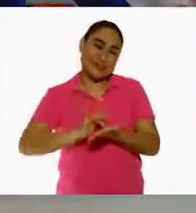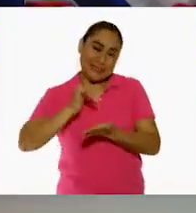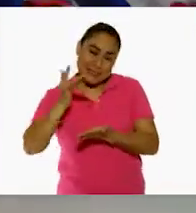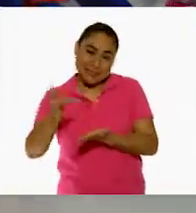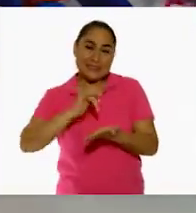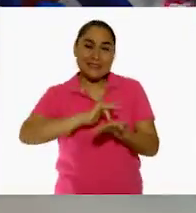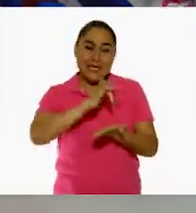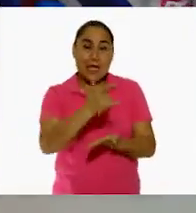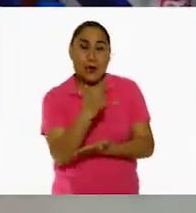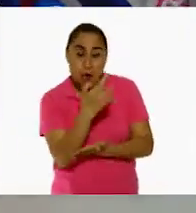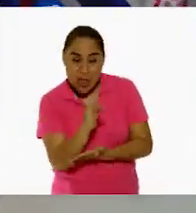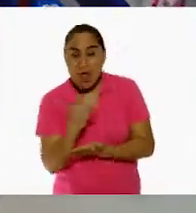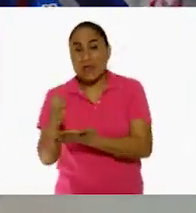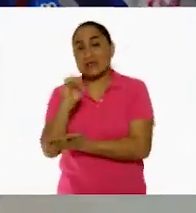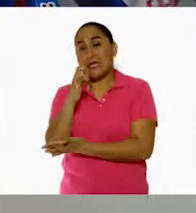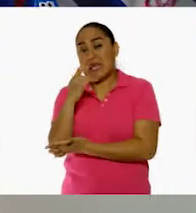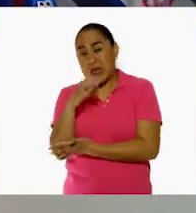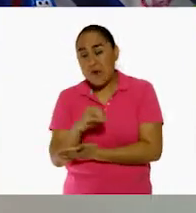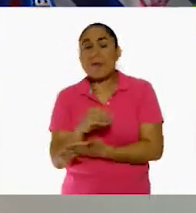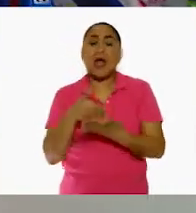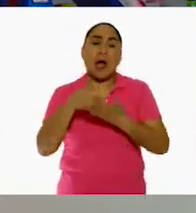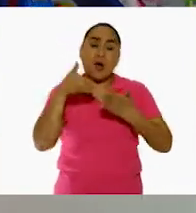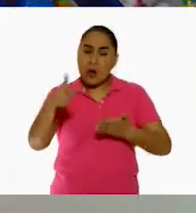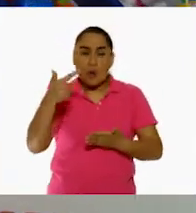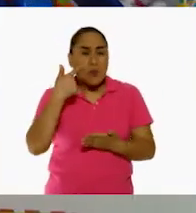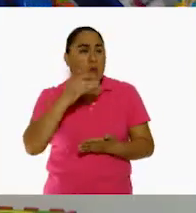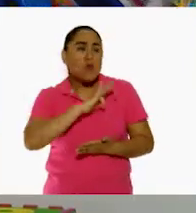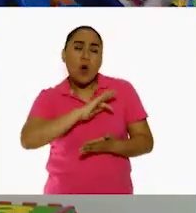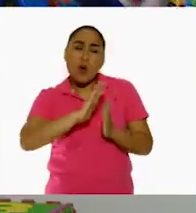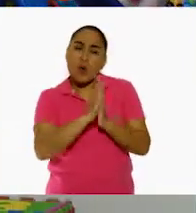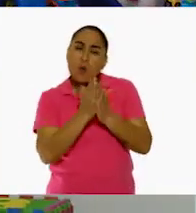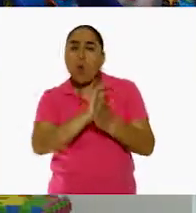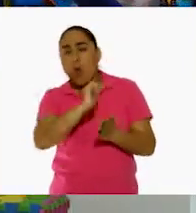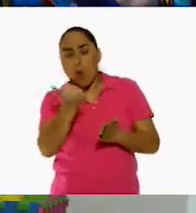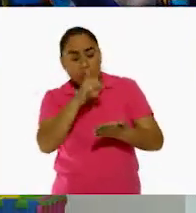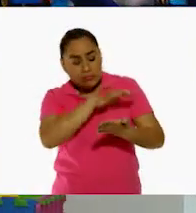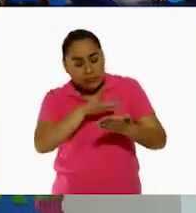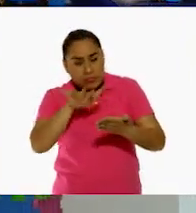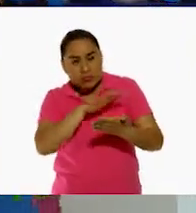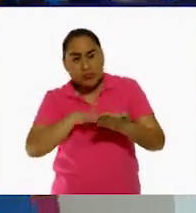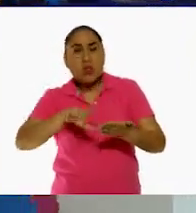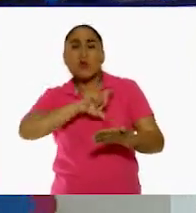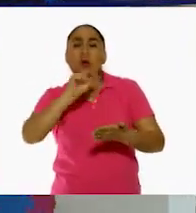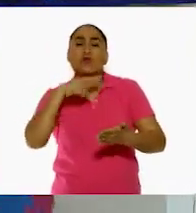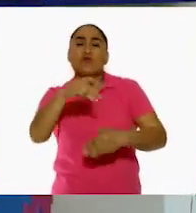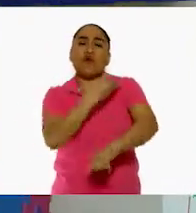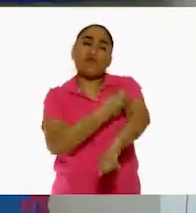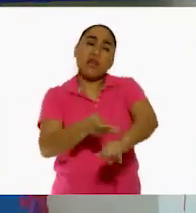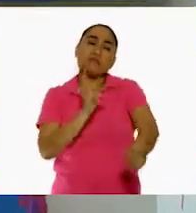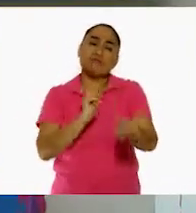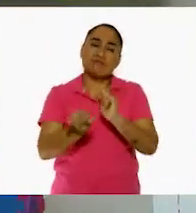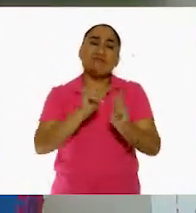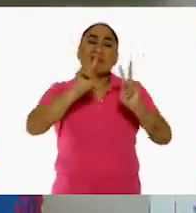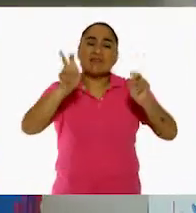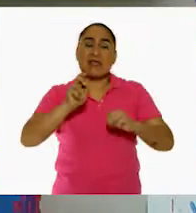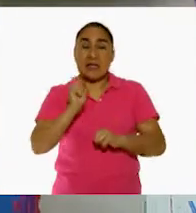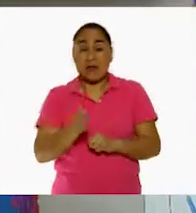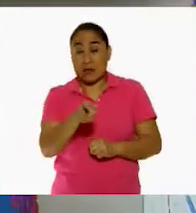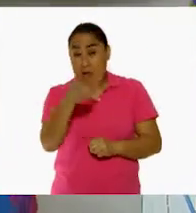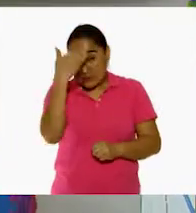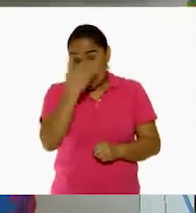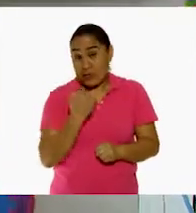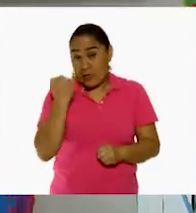Muchas gracias, Gloria. Y Sergio, si te es posible, consulta otros libros y comenta el tema de hoy con tu familia. Si tienes la fortuna de hablar una lengua